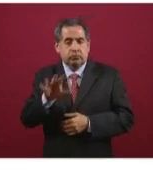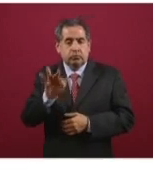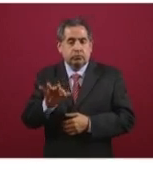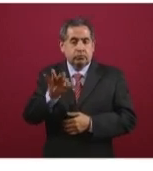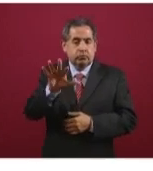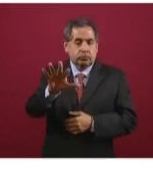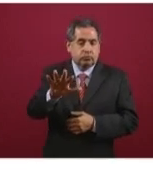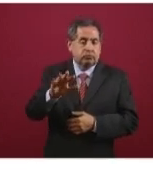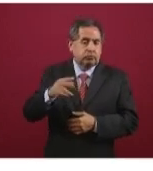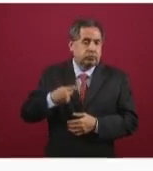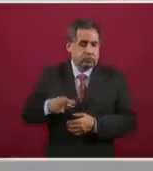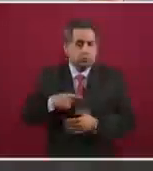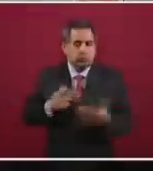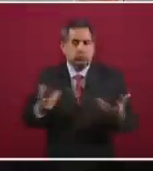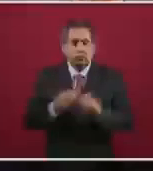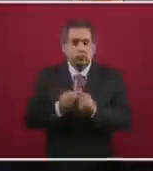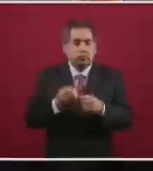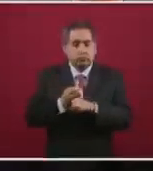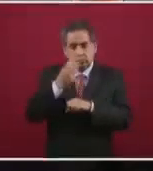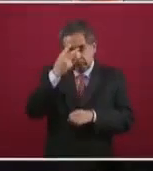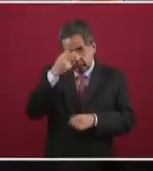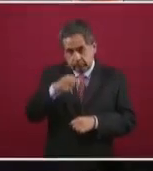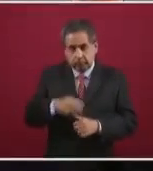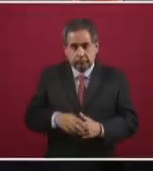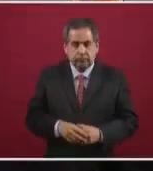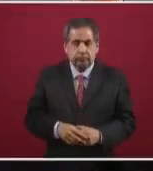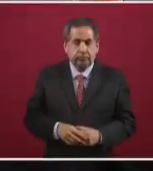19,945 elementos en el Estado de México.